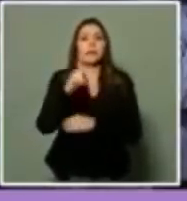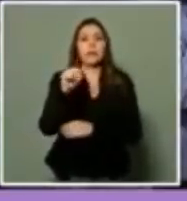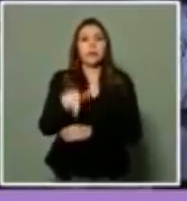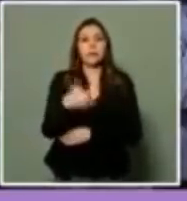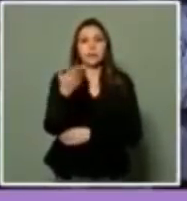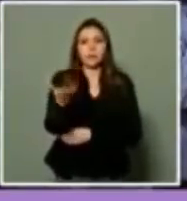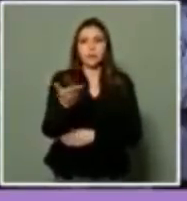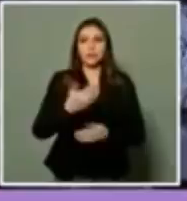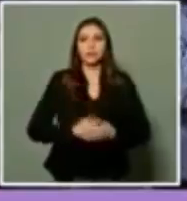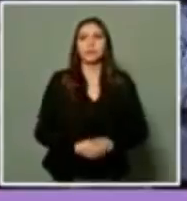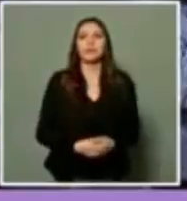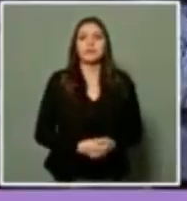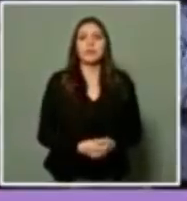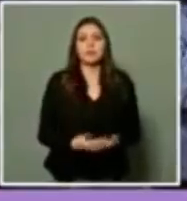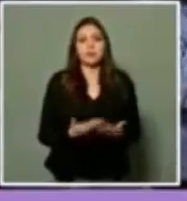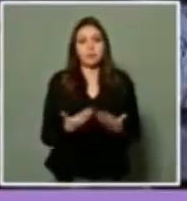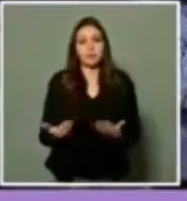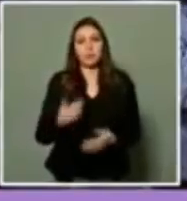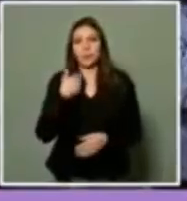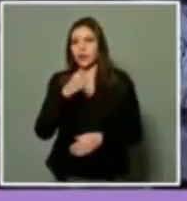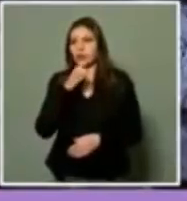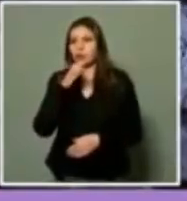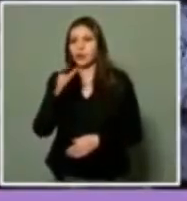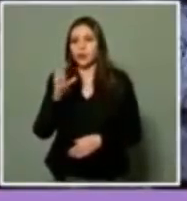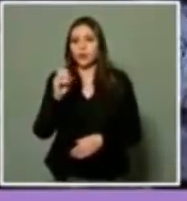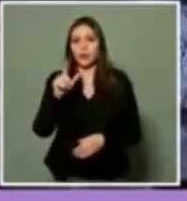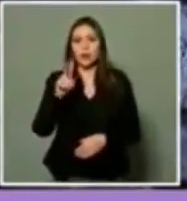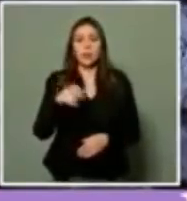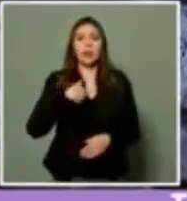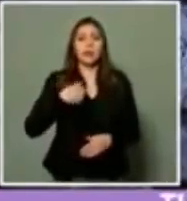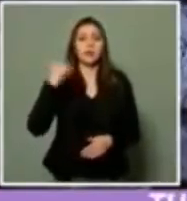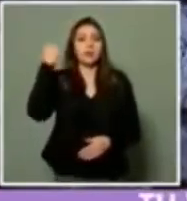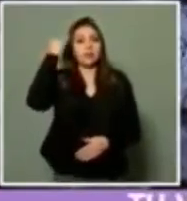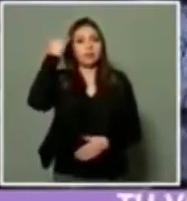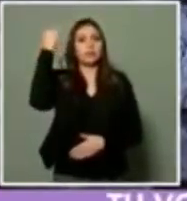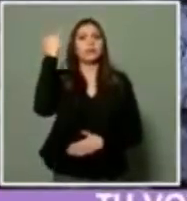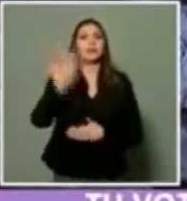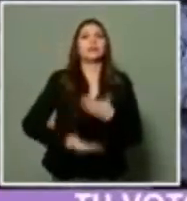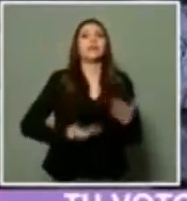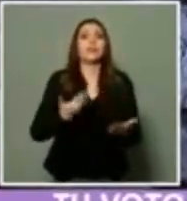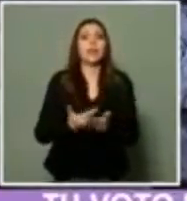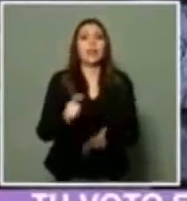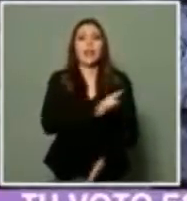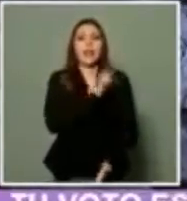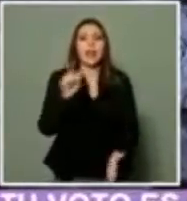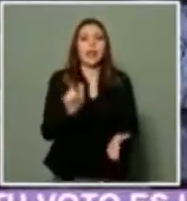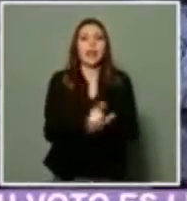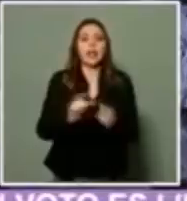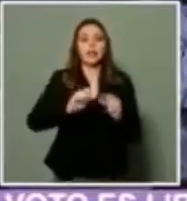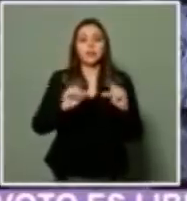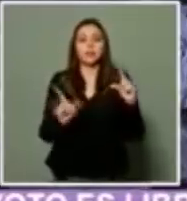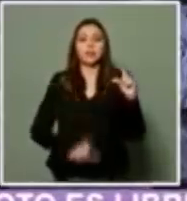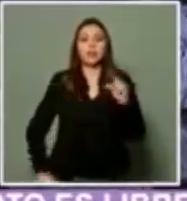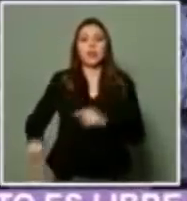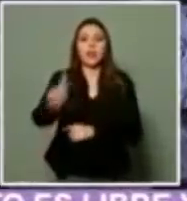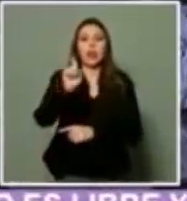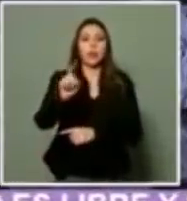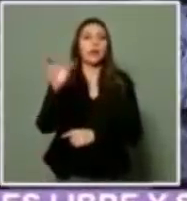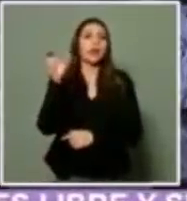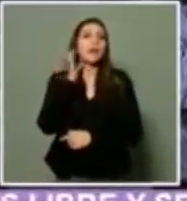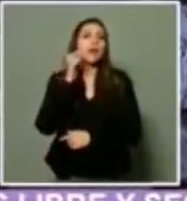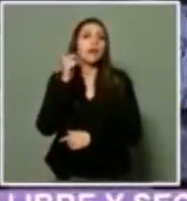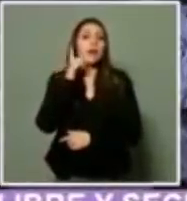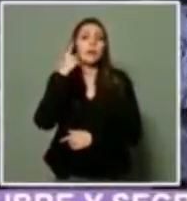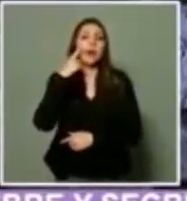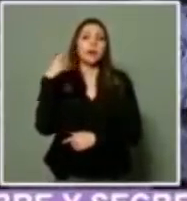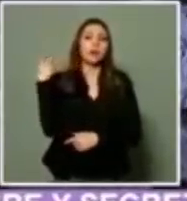Solamente para contestarle al Olve. Yo propuse la Ley Nacional de Aguas en la Cámara de Diputados para que la hiciera propia mi